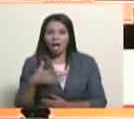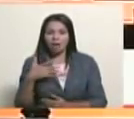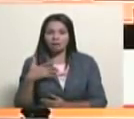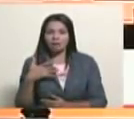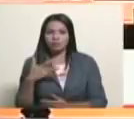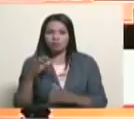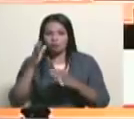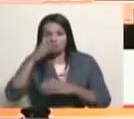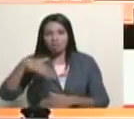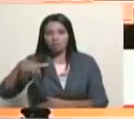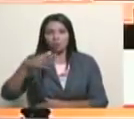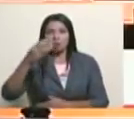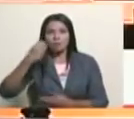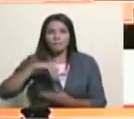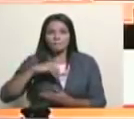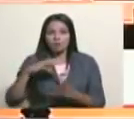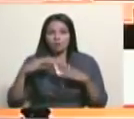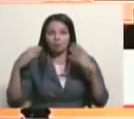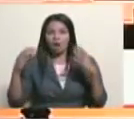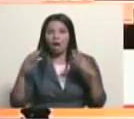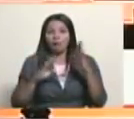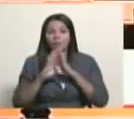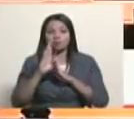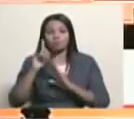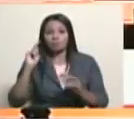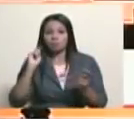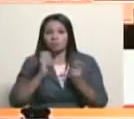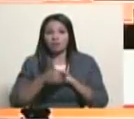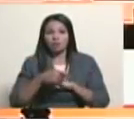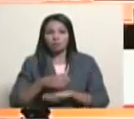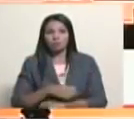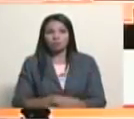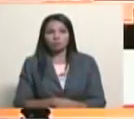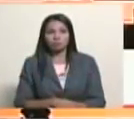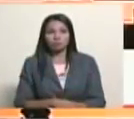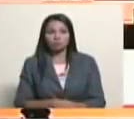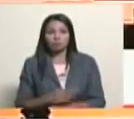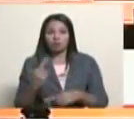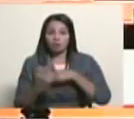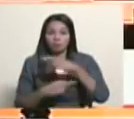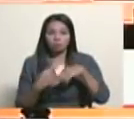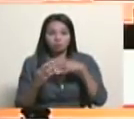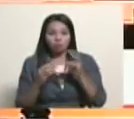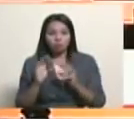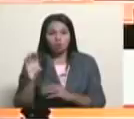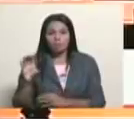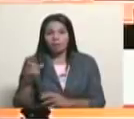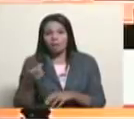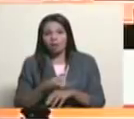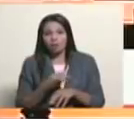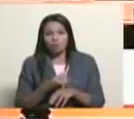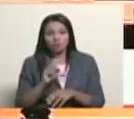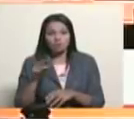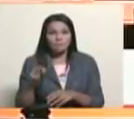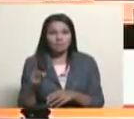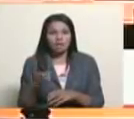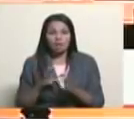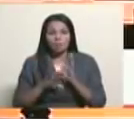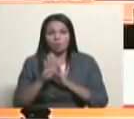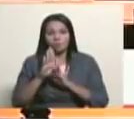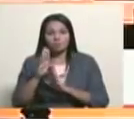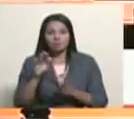pueblo, de que haya un gran proceso de cambios en la revolución, en el país, en el gobierno, un gran proceso